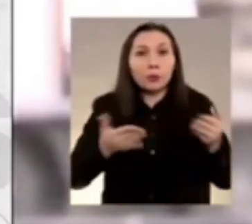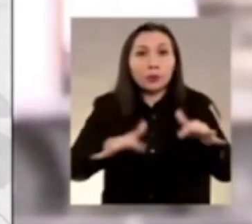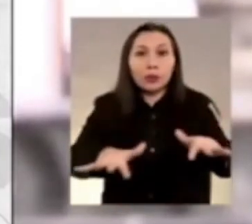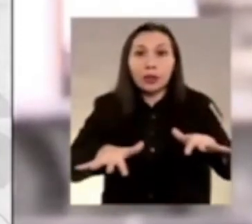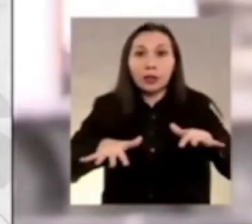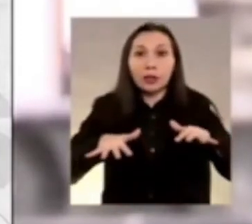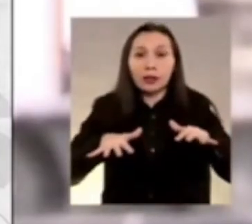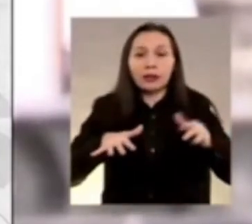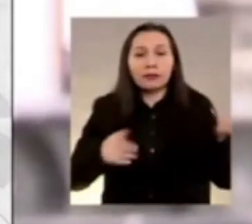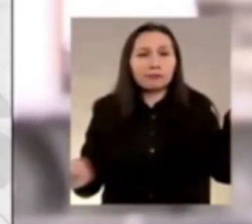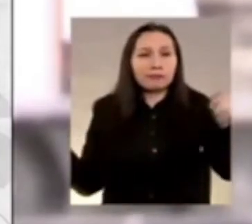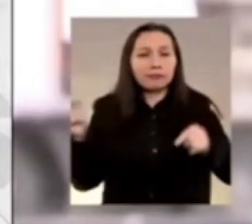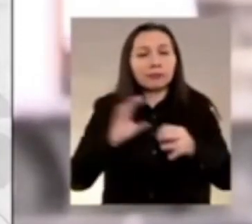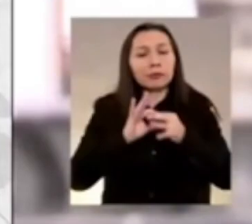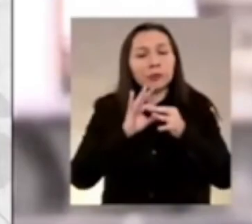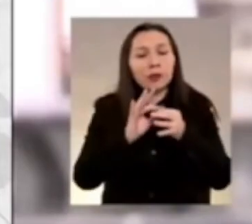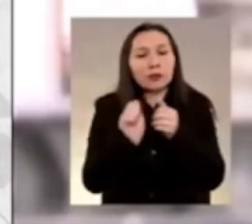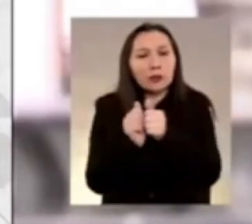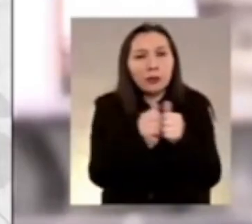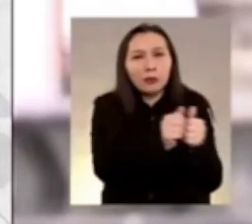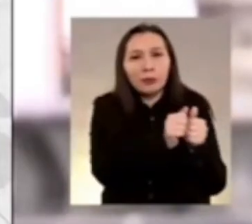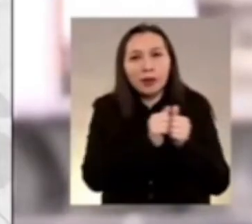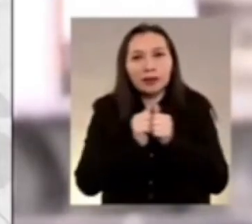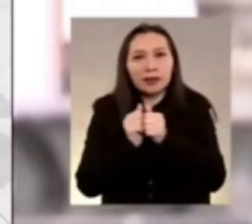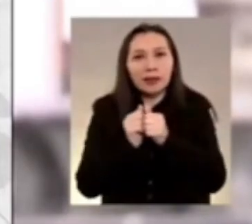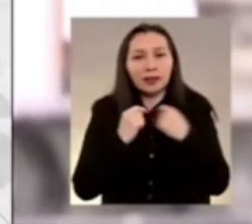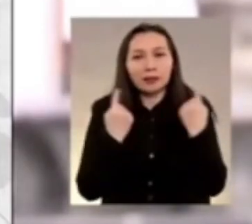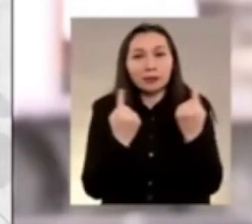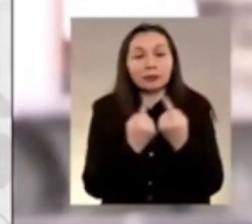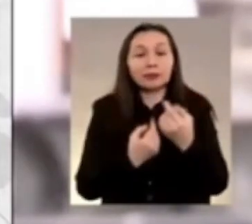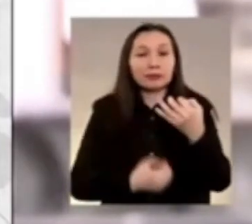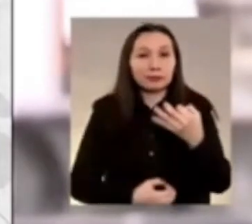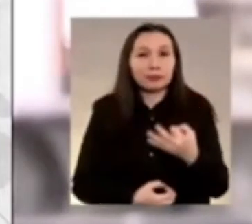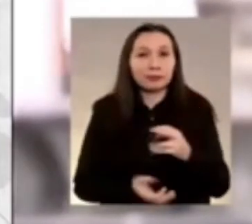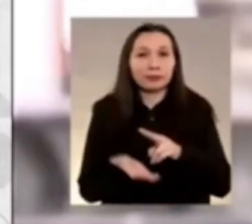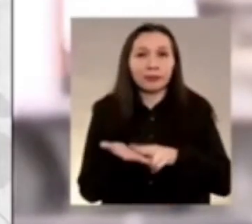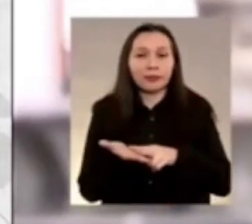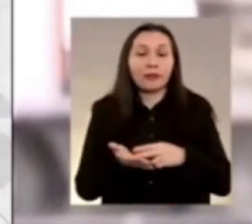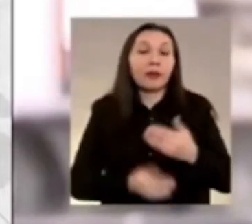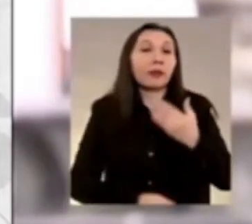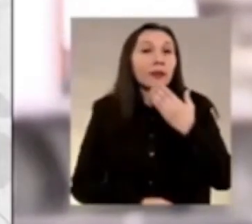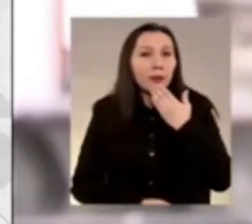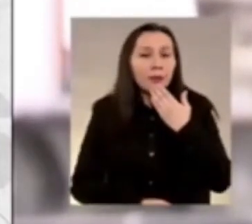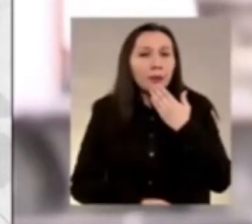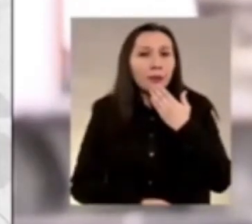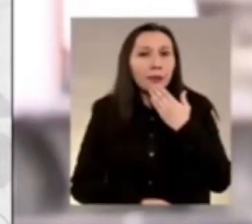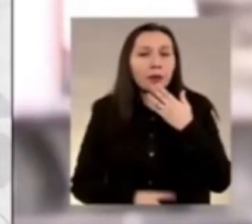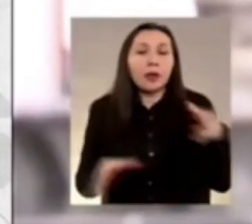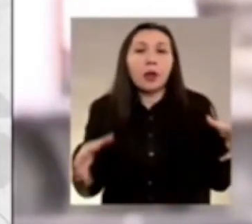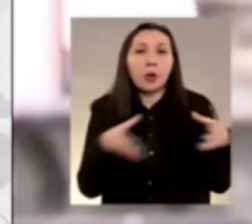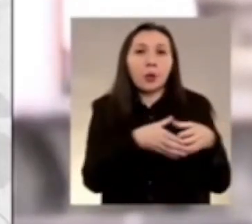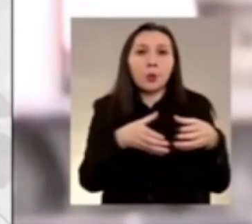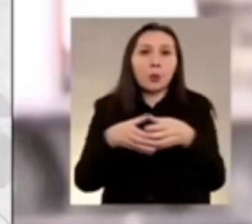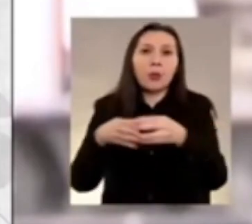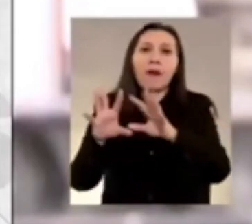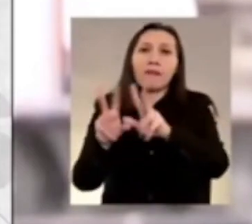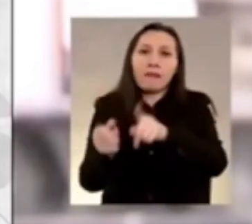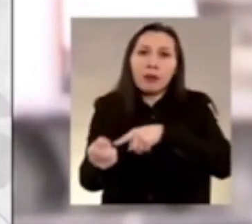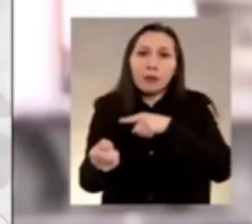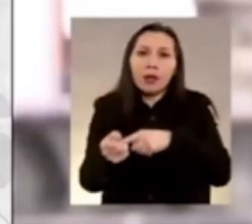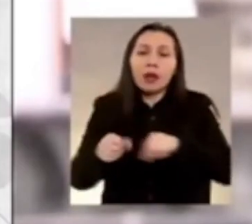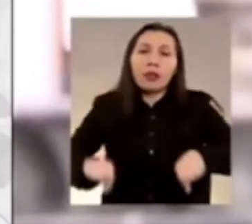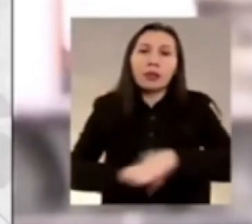aquí, muchas gracias por acompañarnos. Por cierto, también a las agrupaciones de familiares